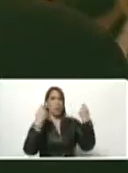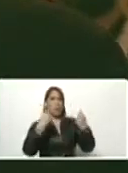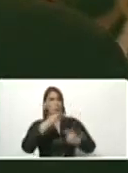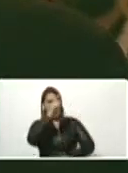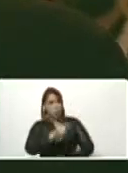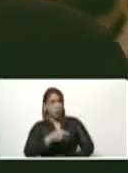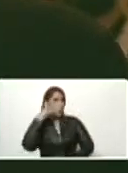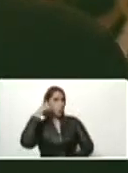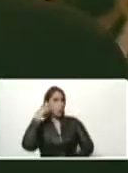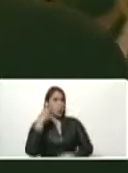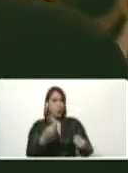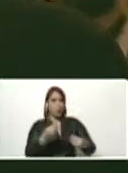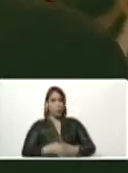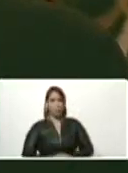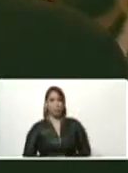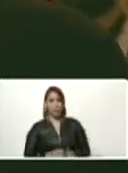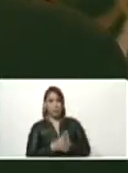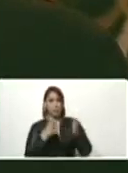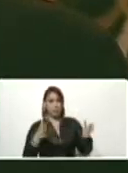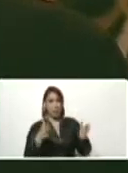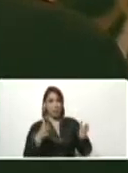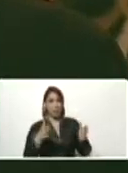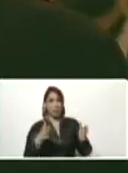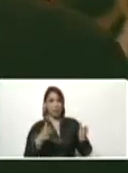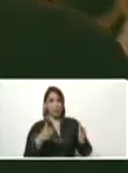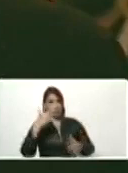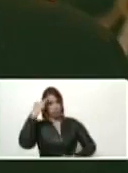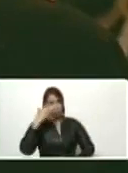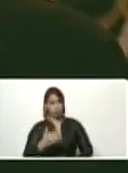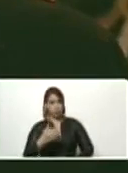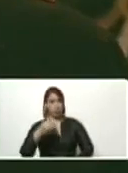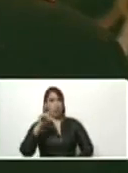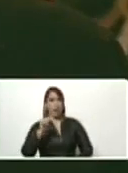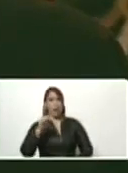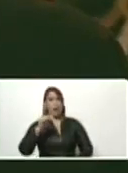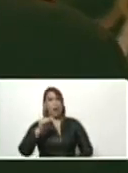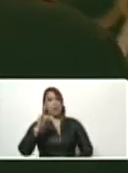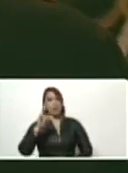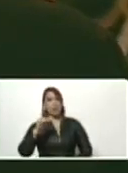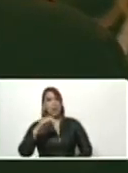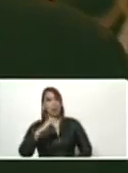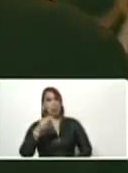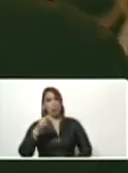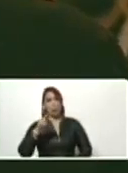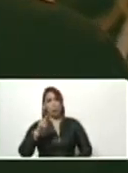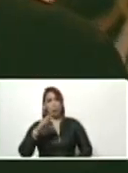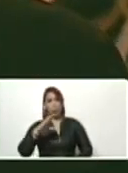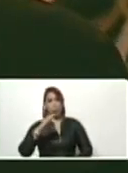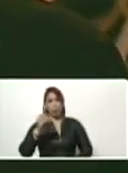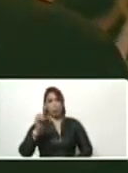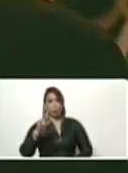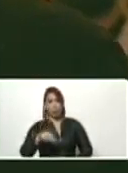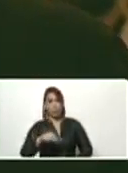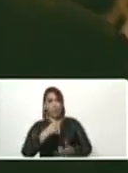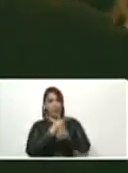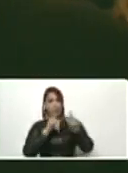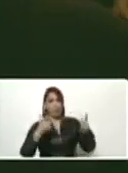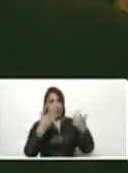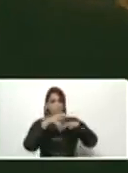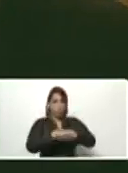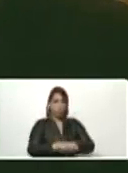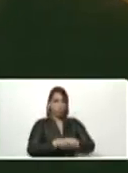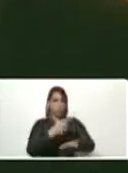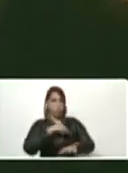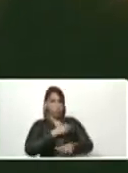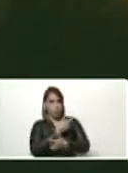Sucre como el gran mariscal de Ayacucho, que tiene mucho que decirnos en la integración y la liberación de nuestros pueblos en